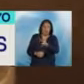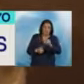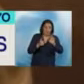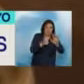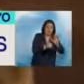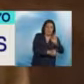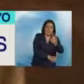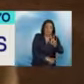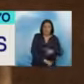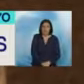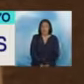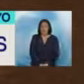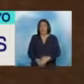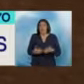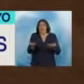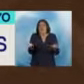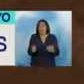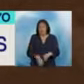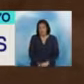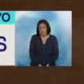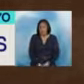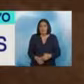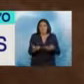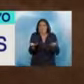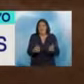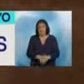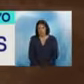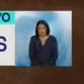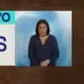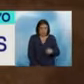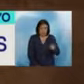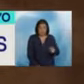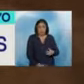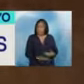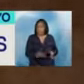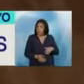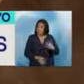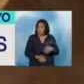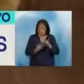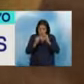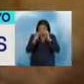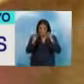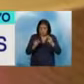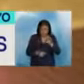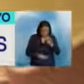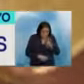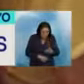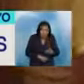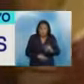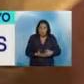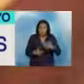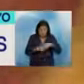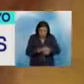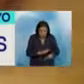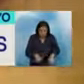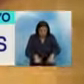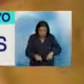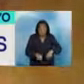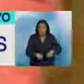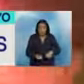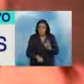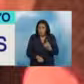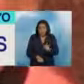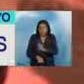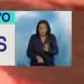263. ¿Qué más? ¿Qué más? Grande fue la sorpresa cuando descubrieron que dentro del coche no había uno,